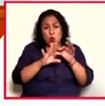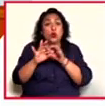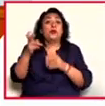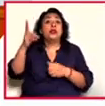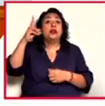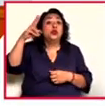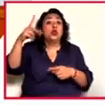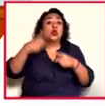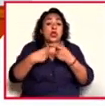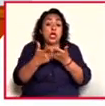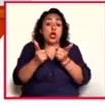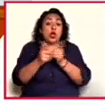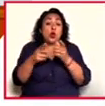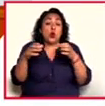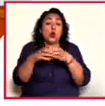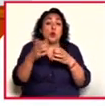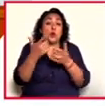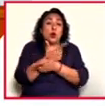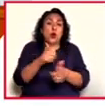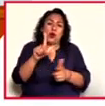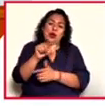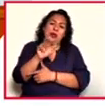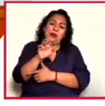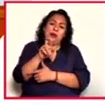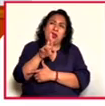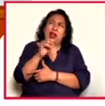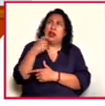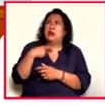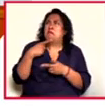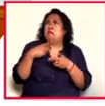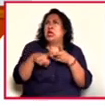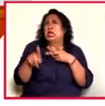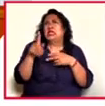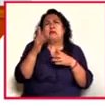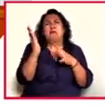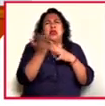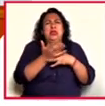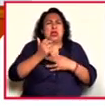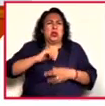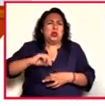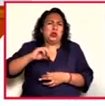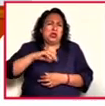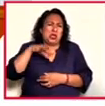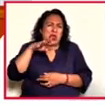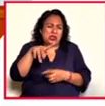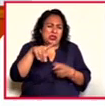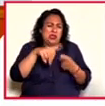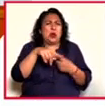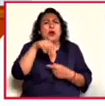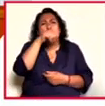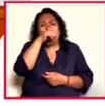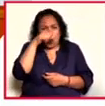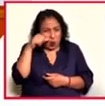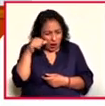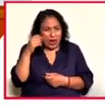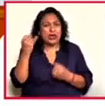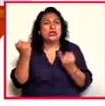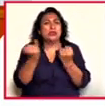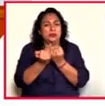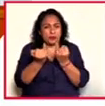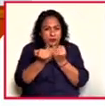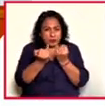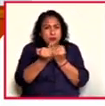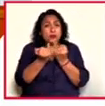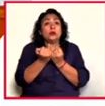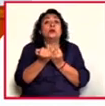que vienen trabajando desde mediados del siglo XIX, Juárez, que también está por